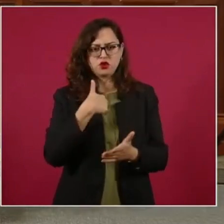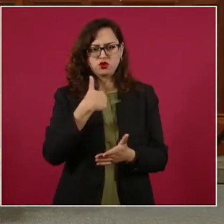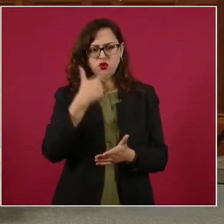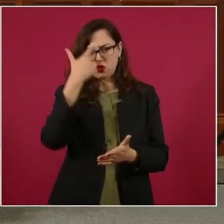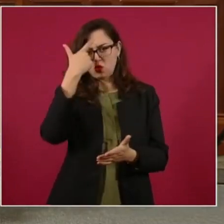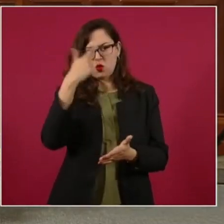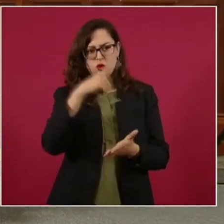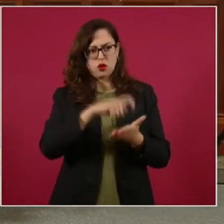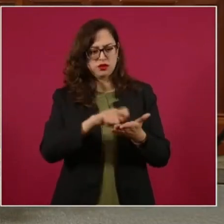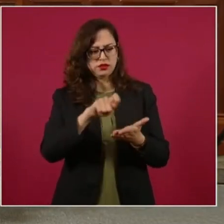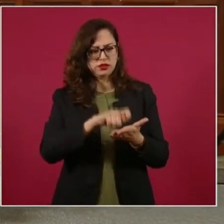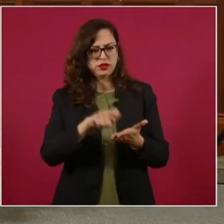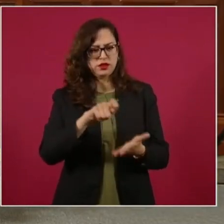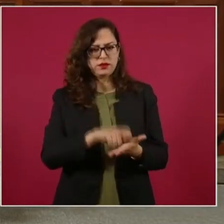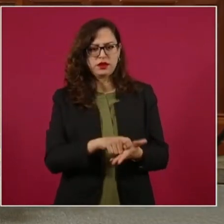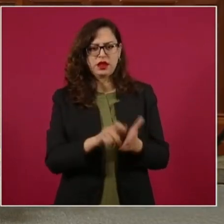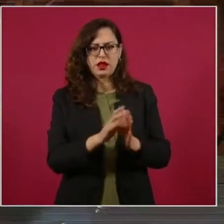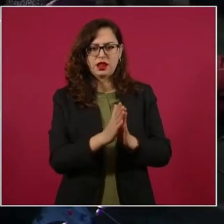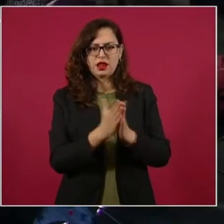llama